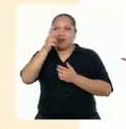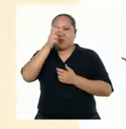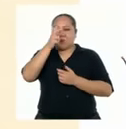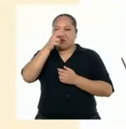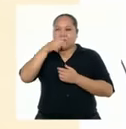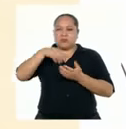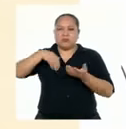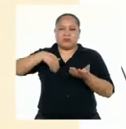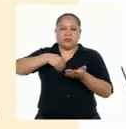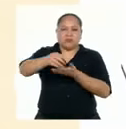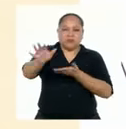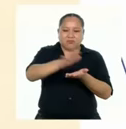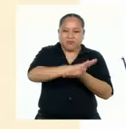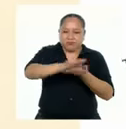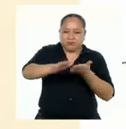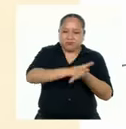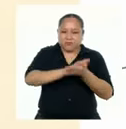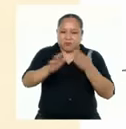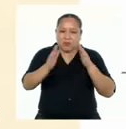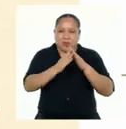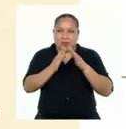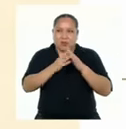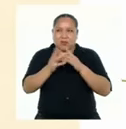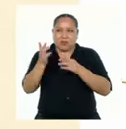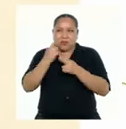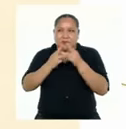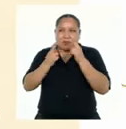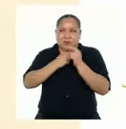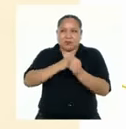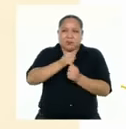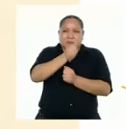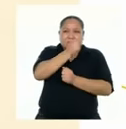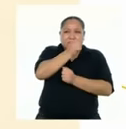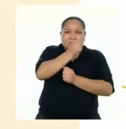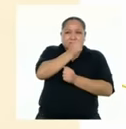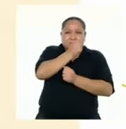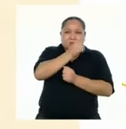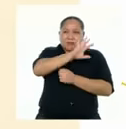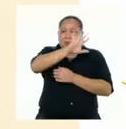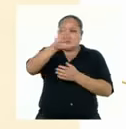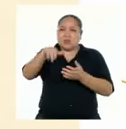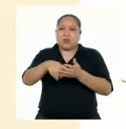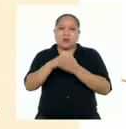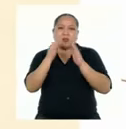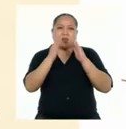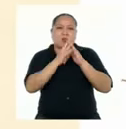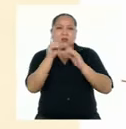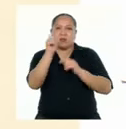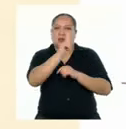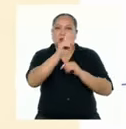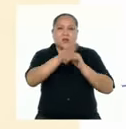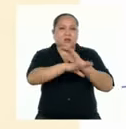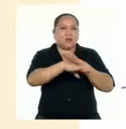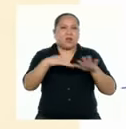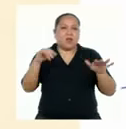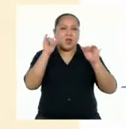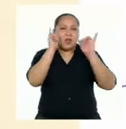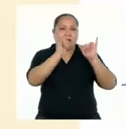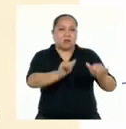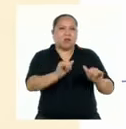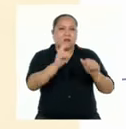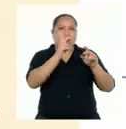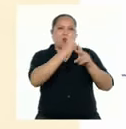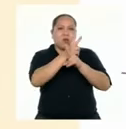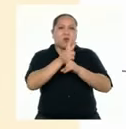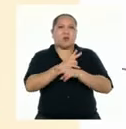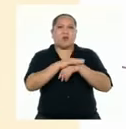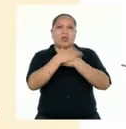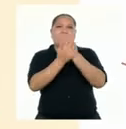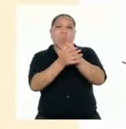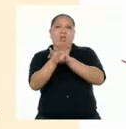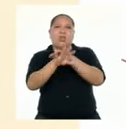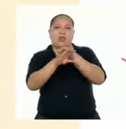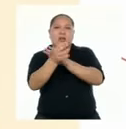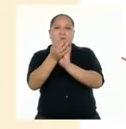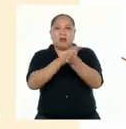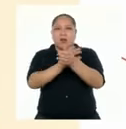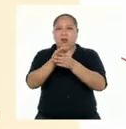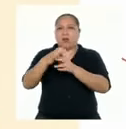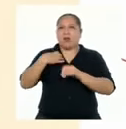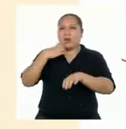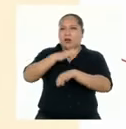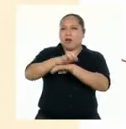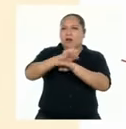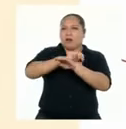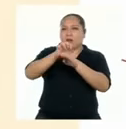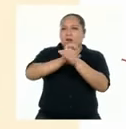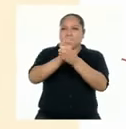el hormiguero, volvíamos a escondernos. Todos a casa, no salgan, cuídense, a lavarse bien las manos con